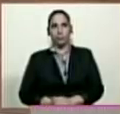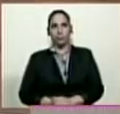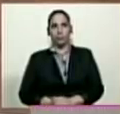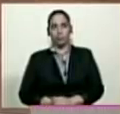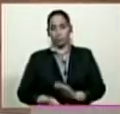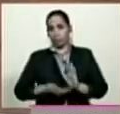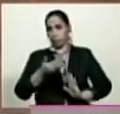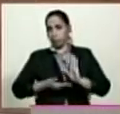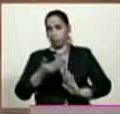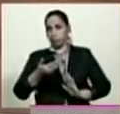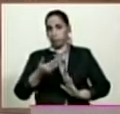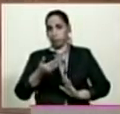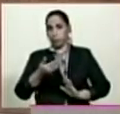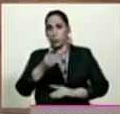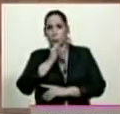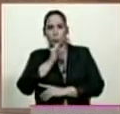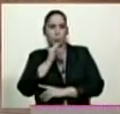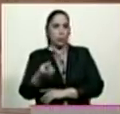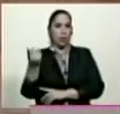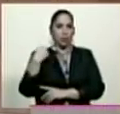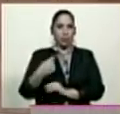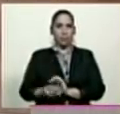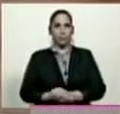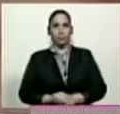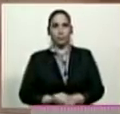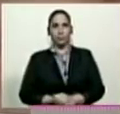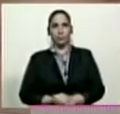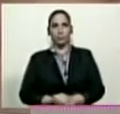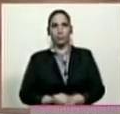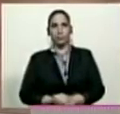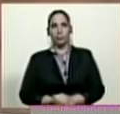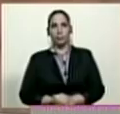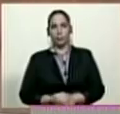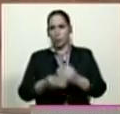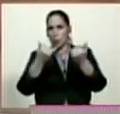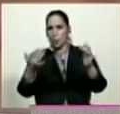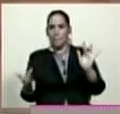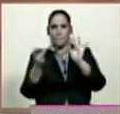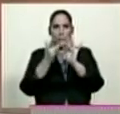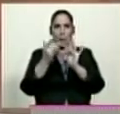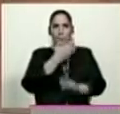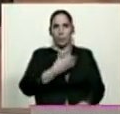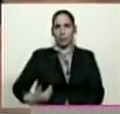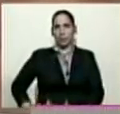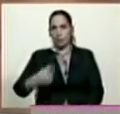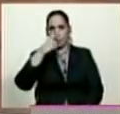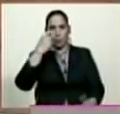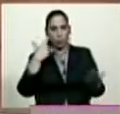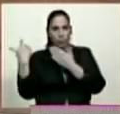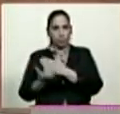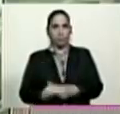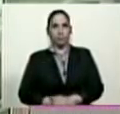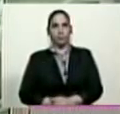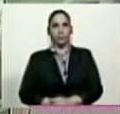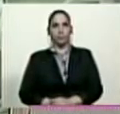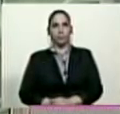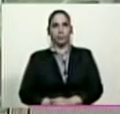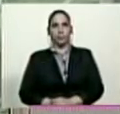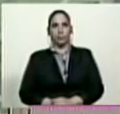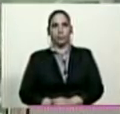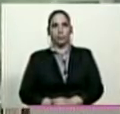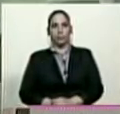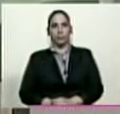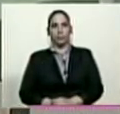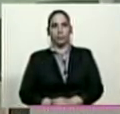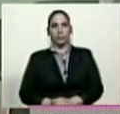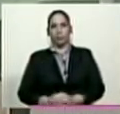Bien importante lo que fue esa rueda de prensa a conocer el día de ayer. Información de último minuto con el jefe de Estado, Nicolás Maduro. Vamos a escucharlo. De amor